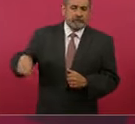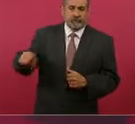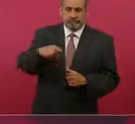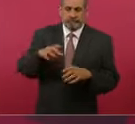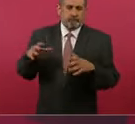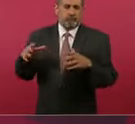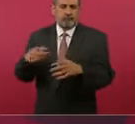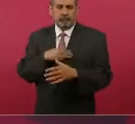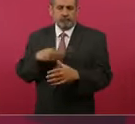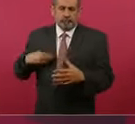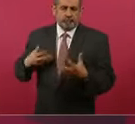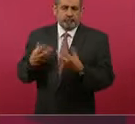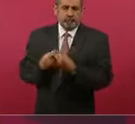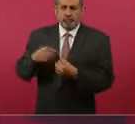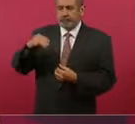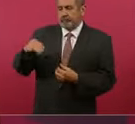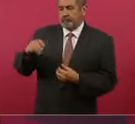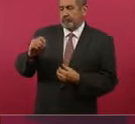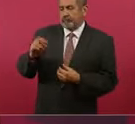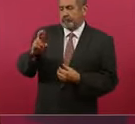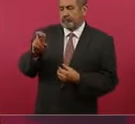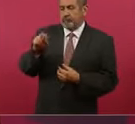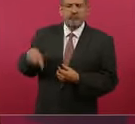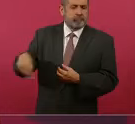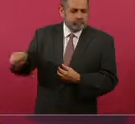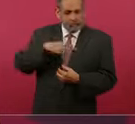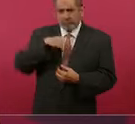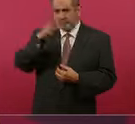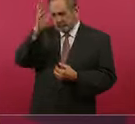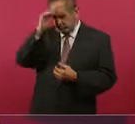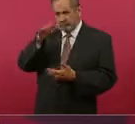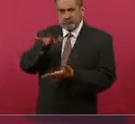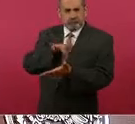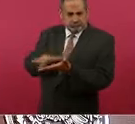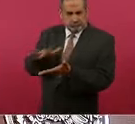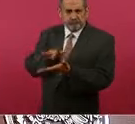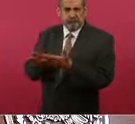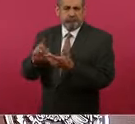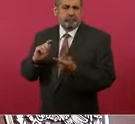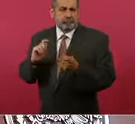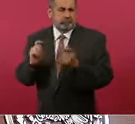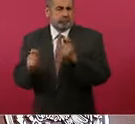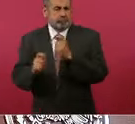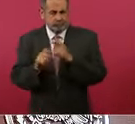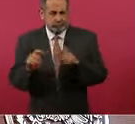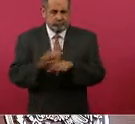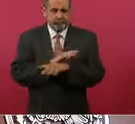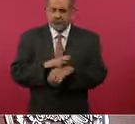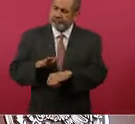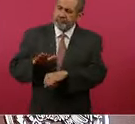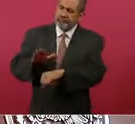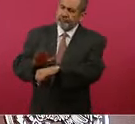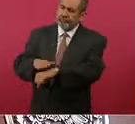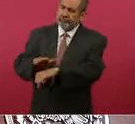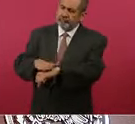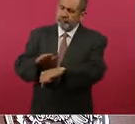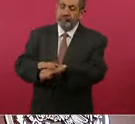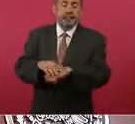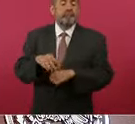simpatizantes, a quienes apoyan la transformación, que van a